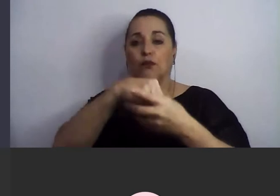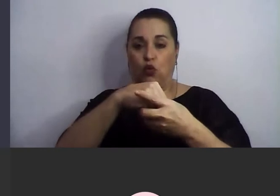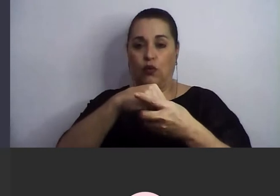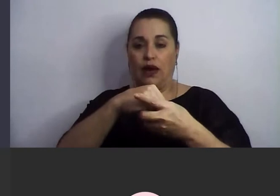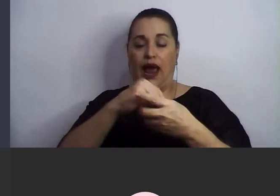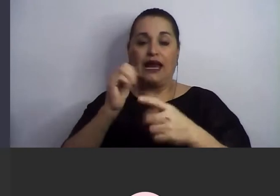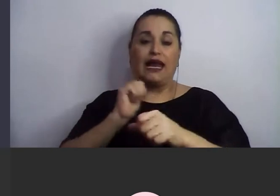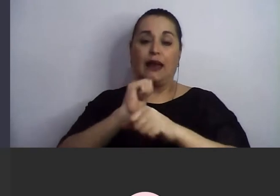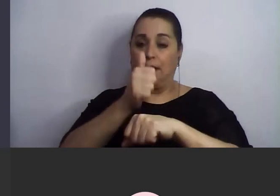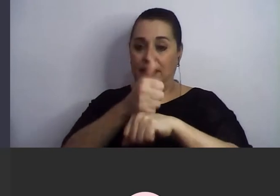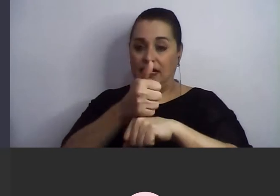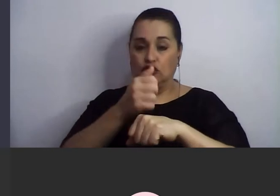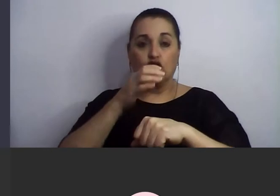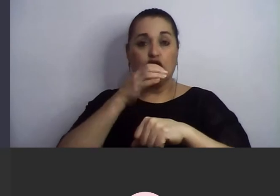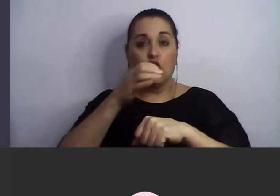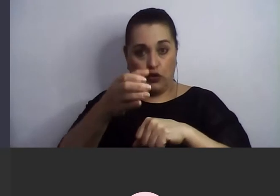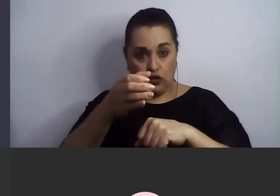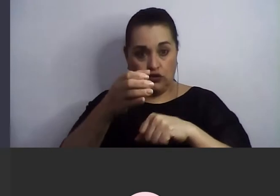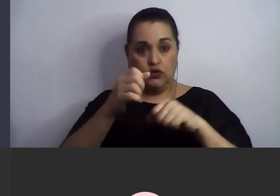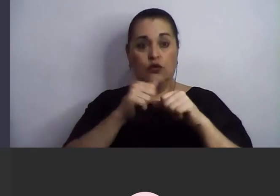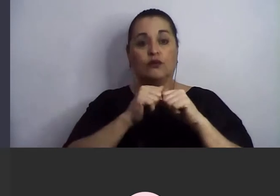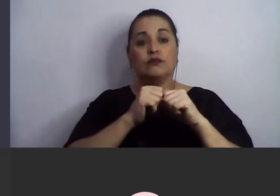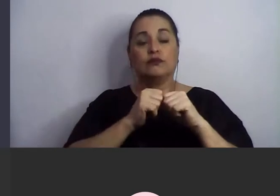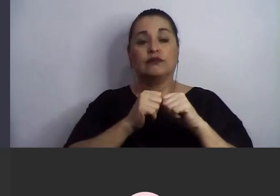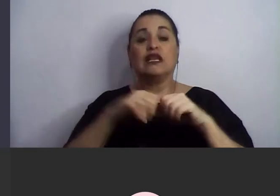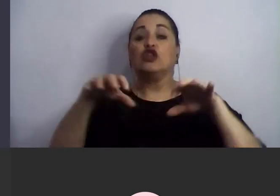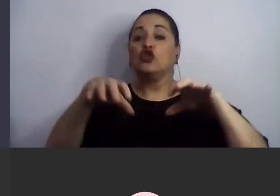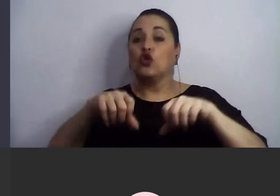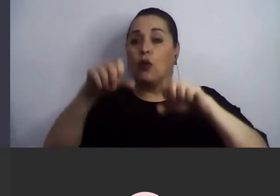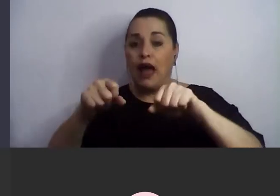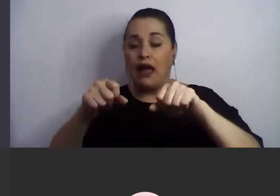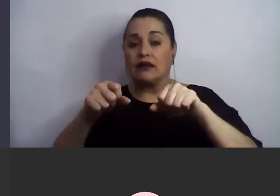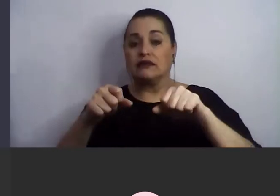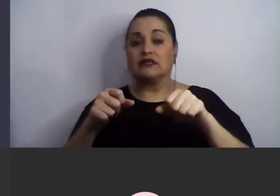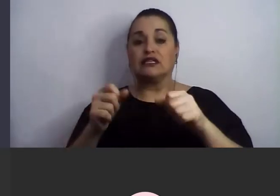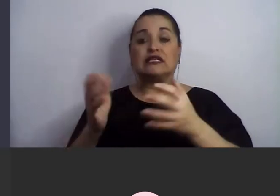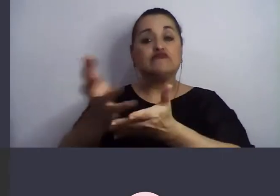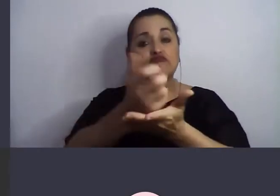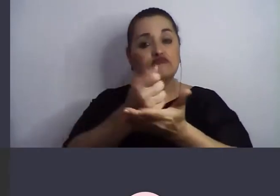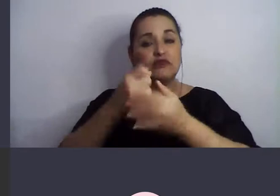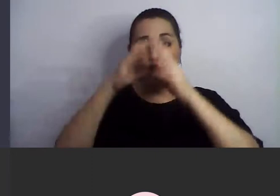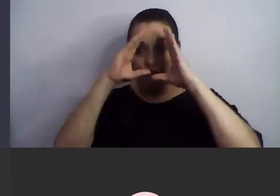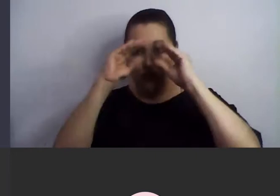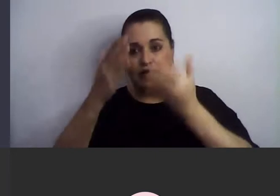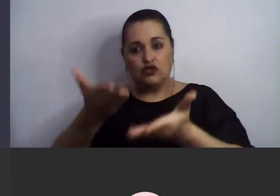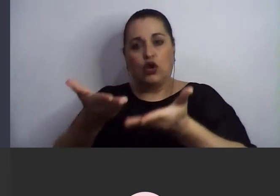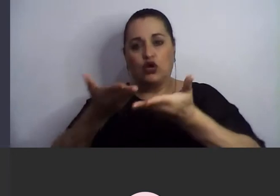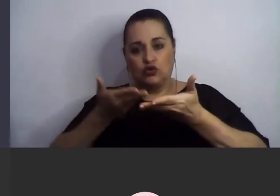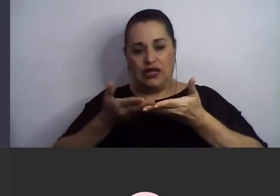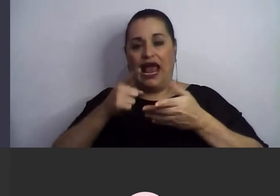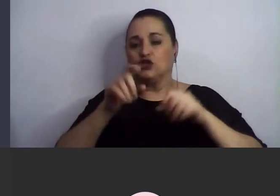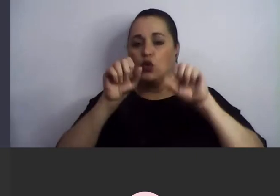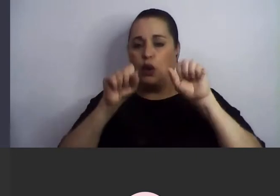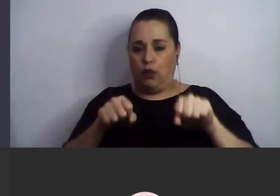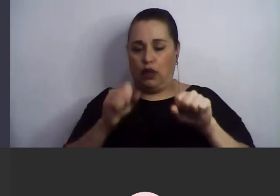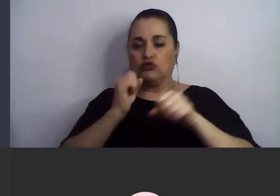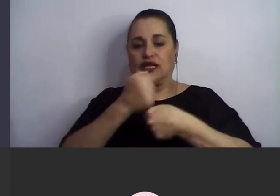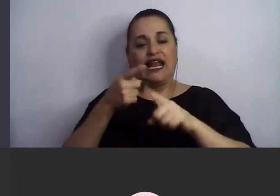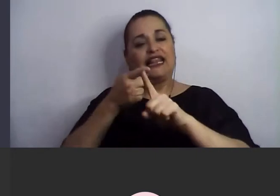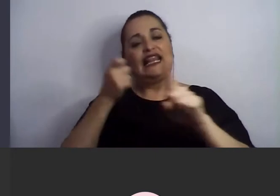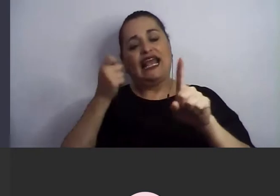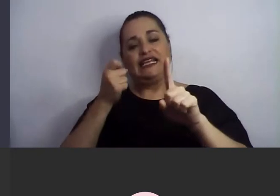implementación de la recomendación y tomar los insumos que nos brindan pero eso sería algo que pudiéramos hacer desde la